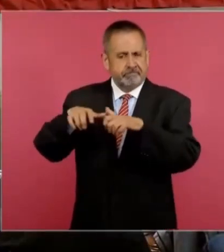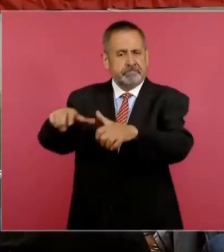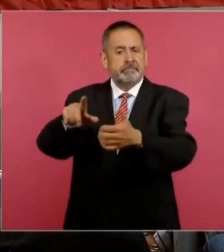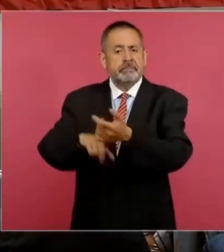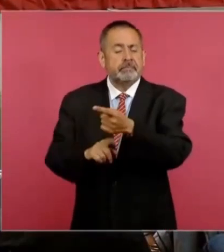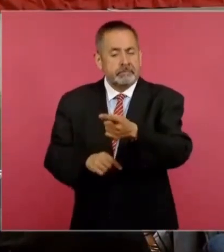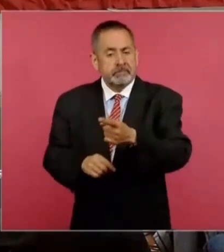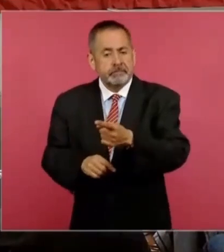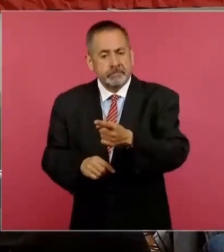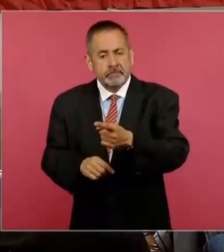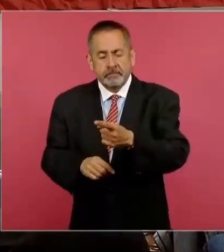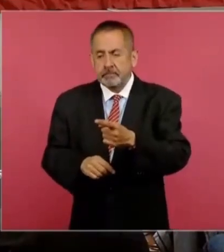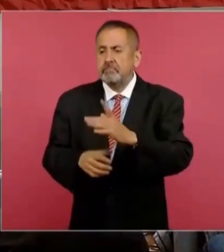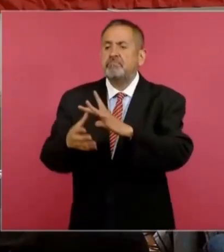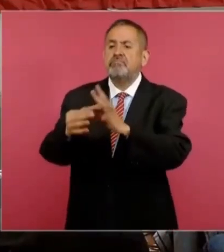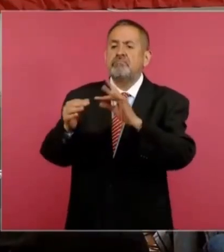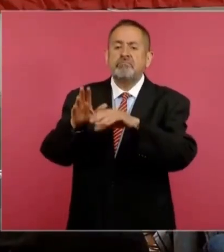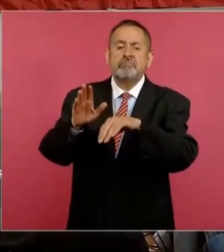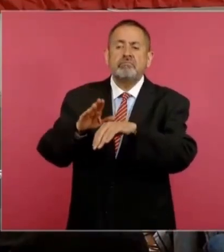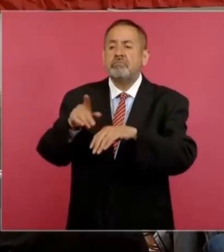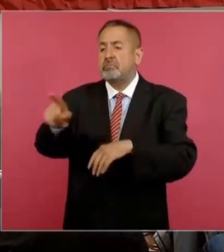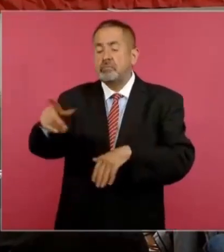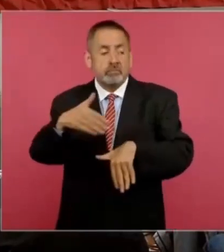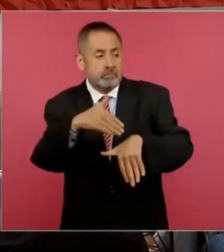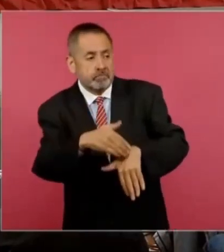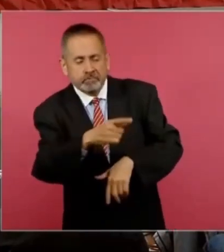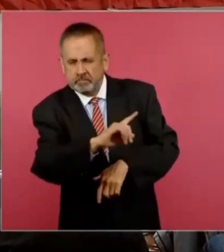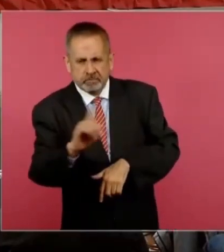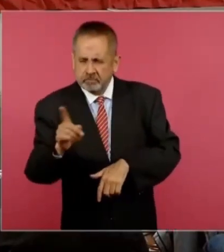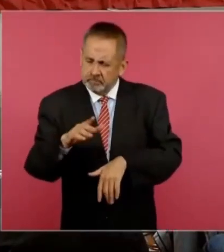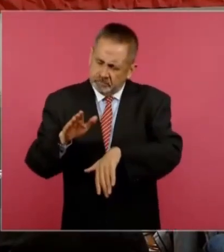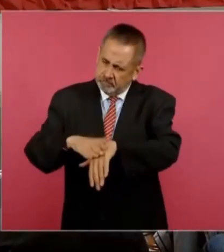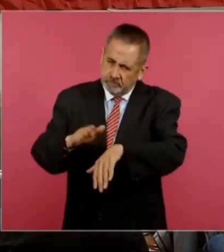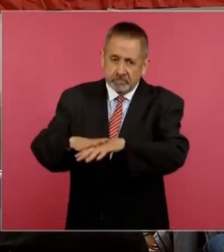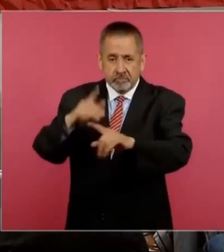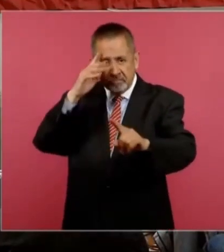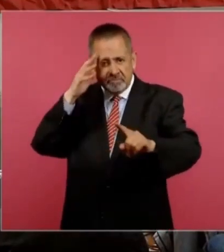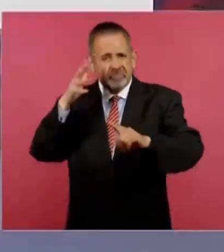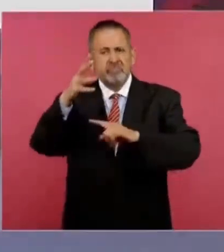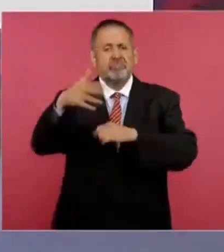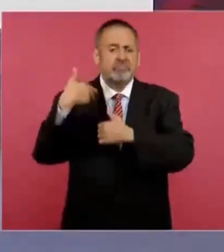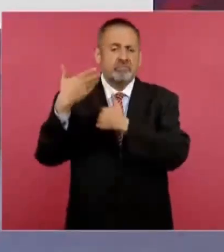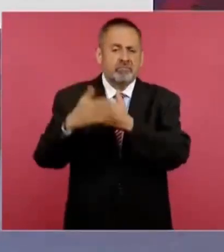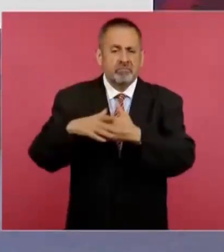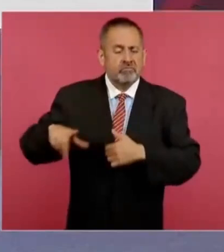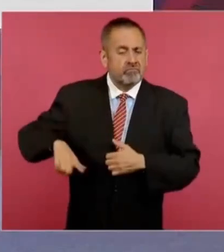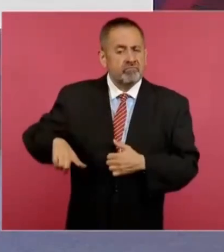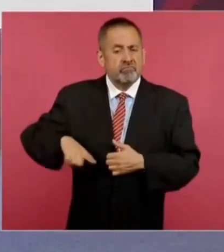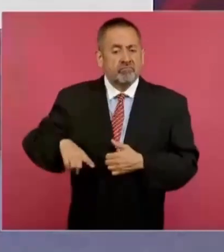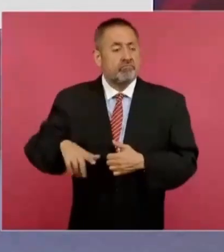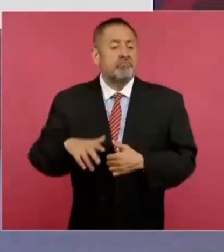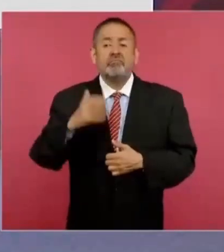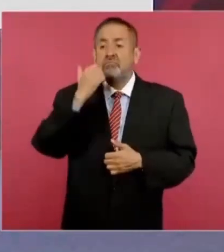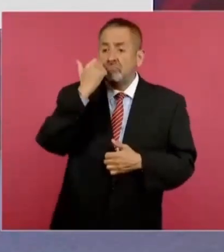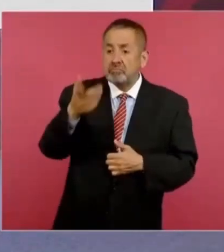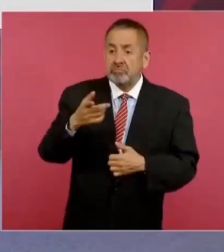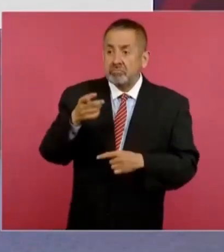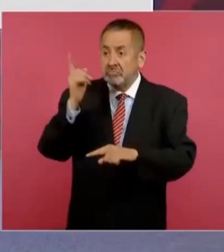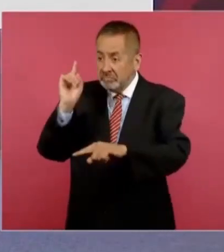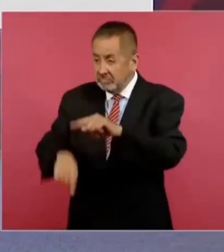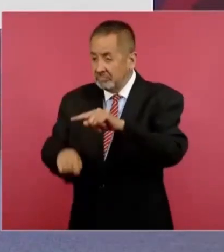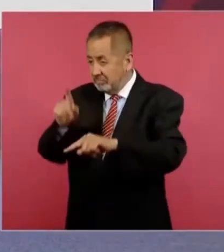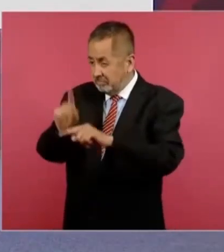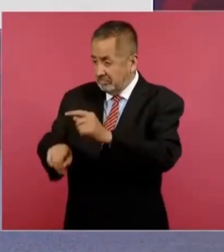los dispenso de toda obediencia a sus futuros gobernantes que pretendan entregar nuestros